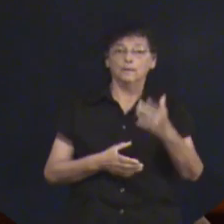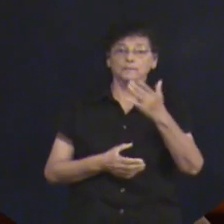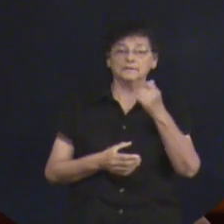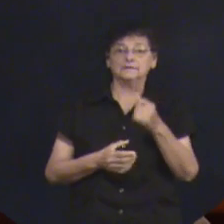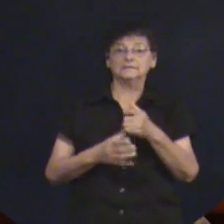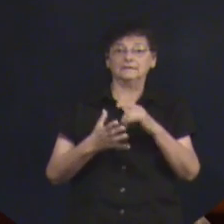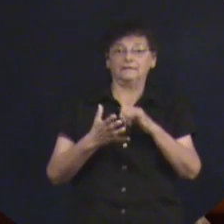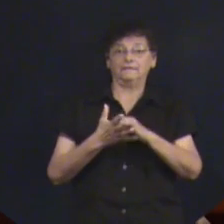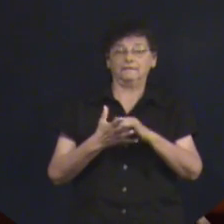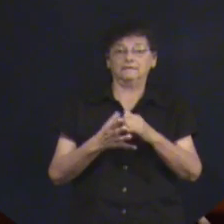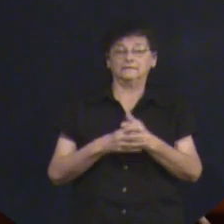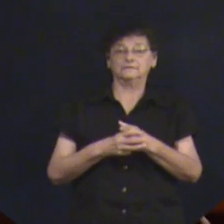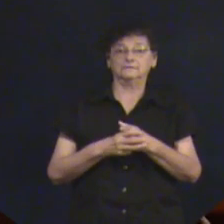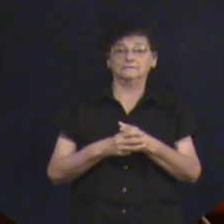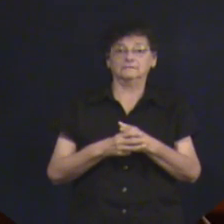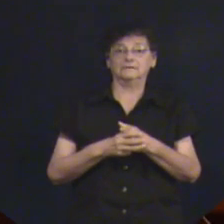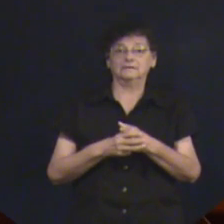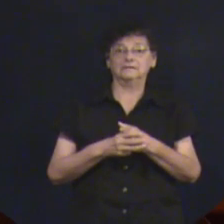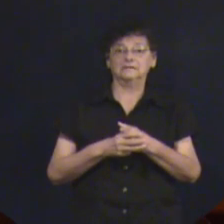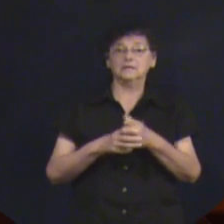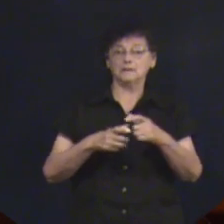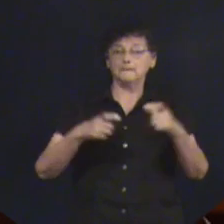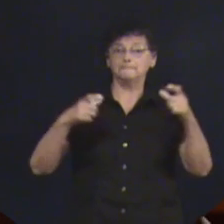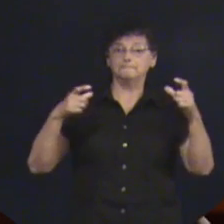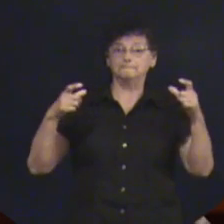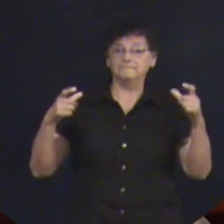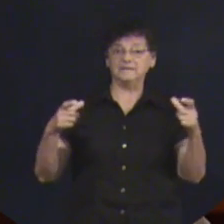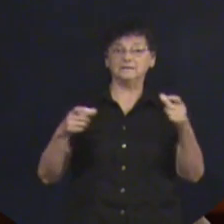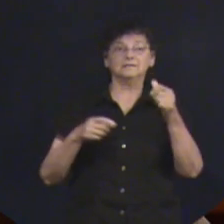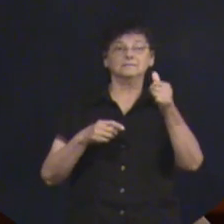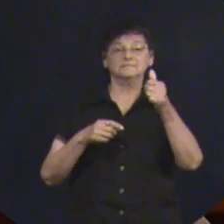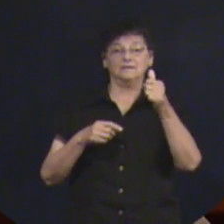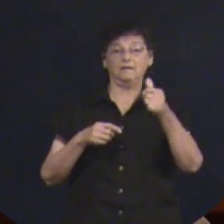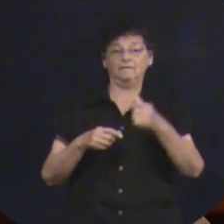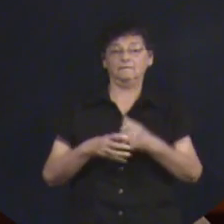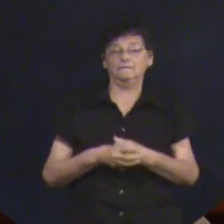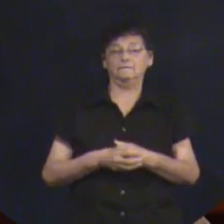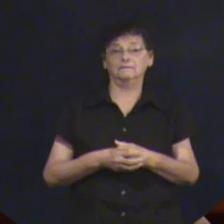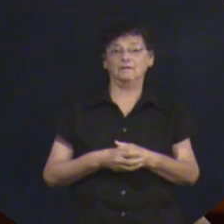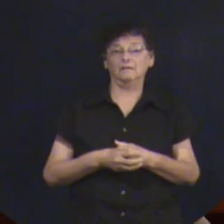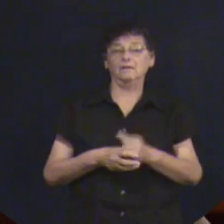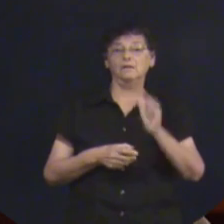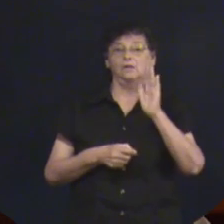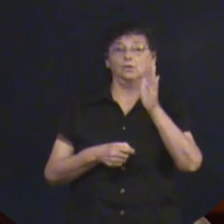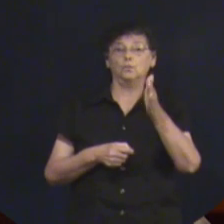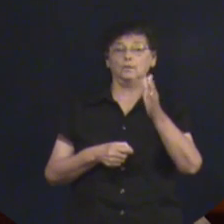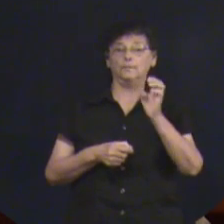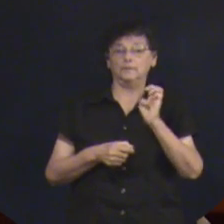Porque el que se engrandece a sí mismo será